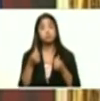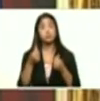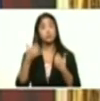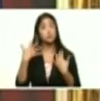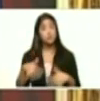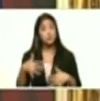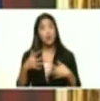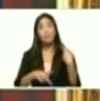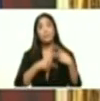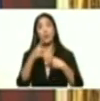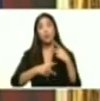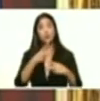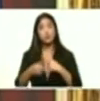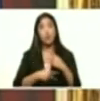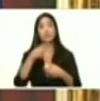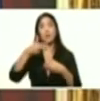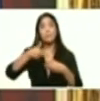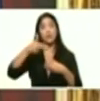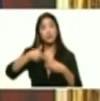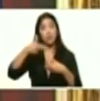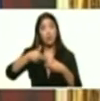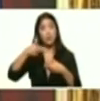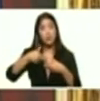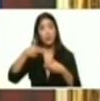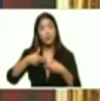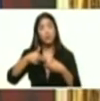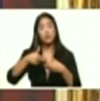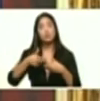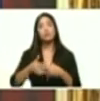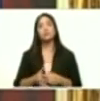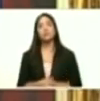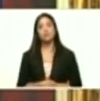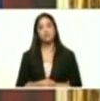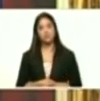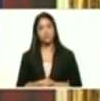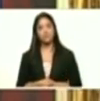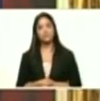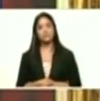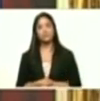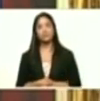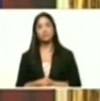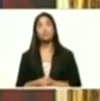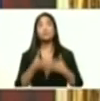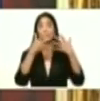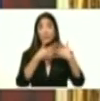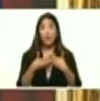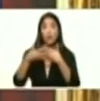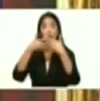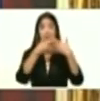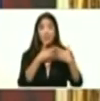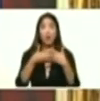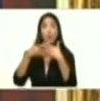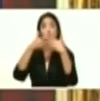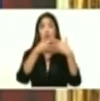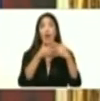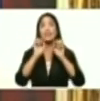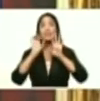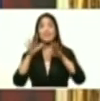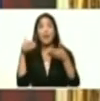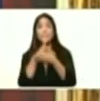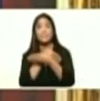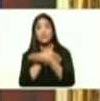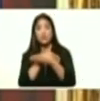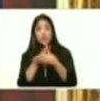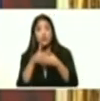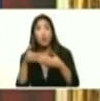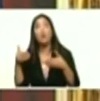del petróleo ultraliviano de fracking, donde los Estados Unidos se colocado casi a 10 millones de barriles